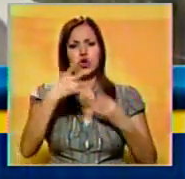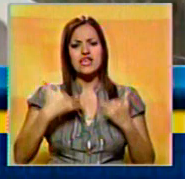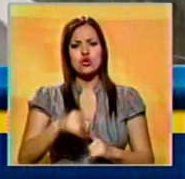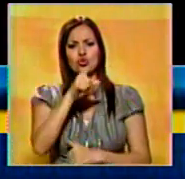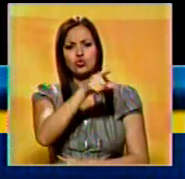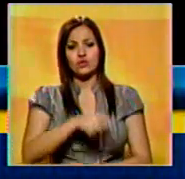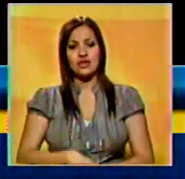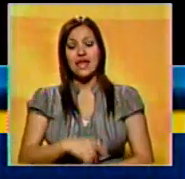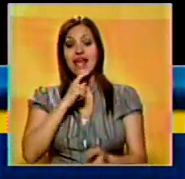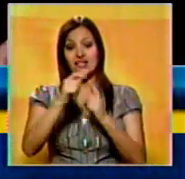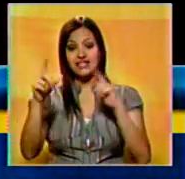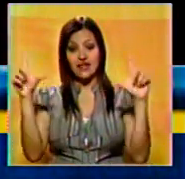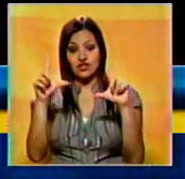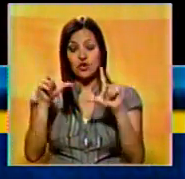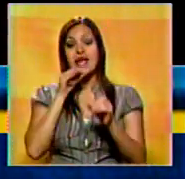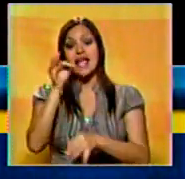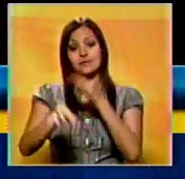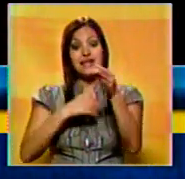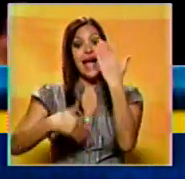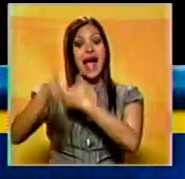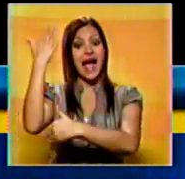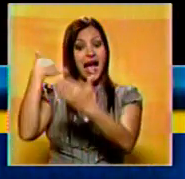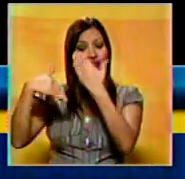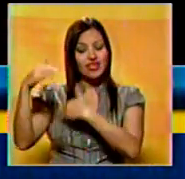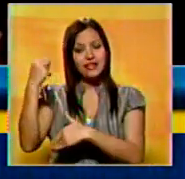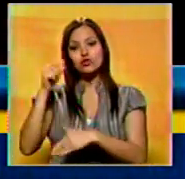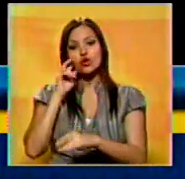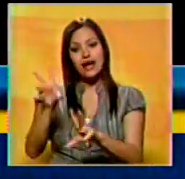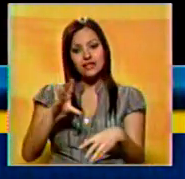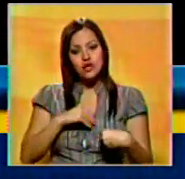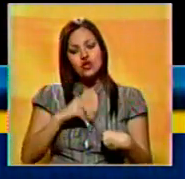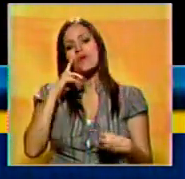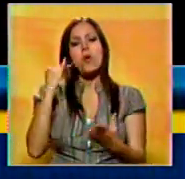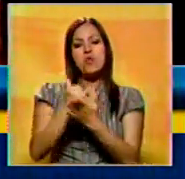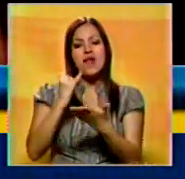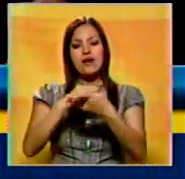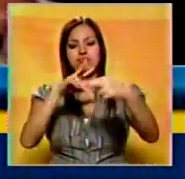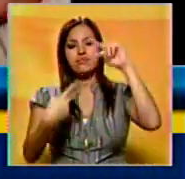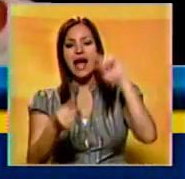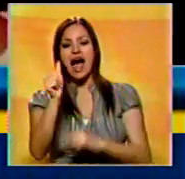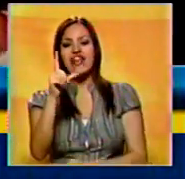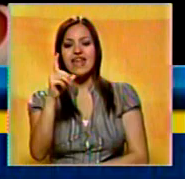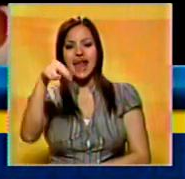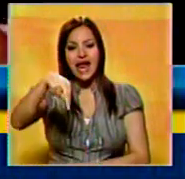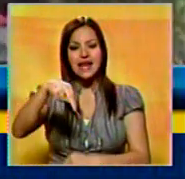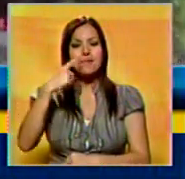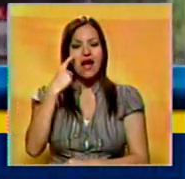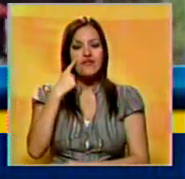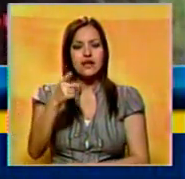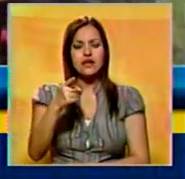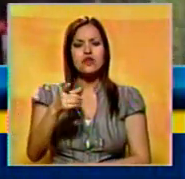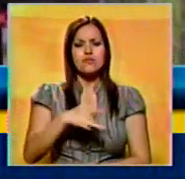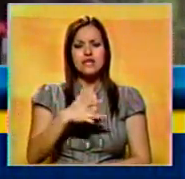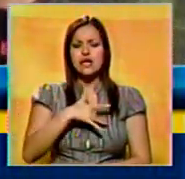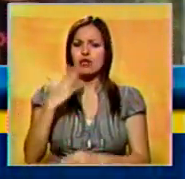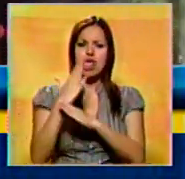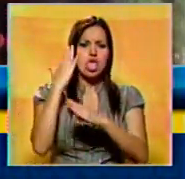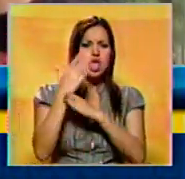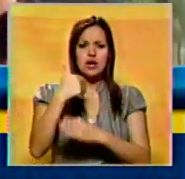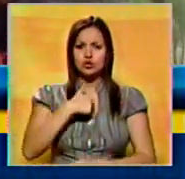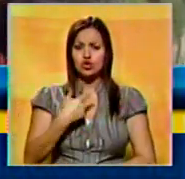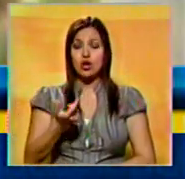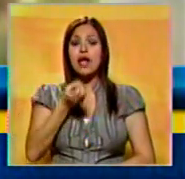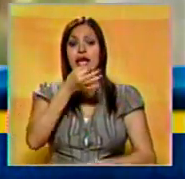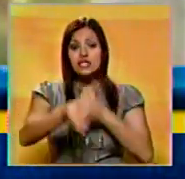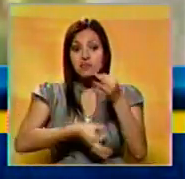entrevista televisiva, Dávila reveló que antes de reconocerlo, pedirá una prueba de ADN porque se ha sentido extorsionado.